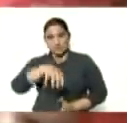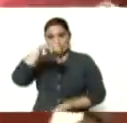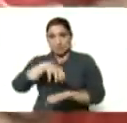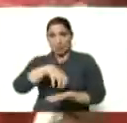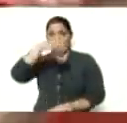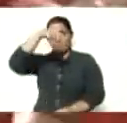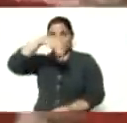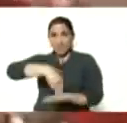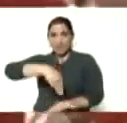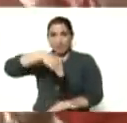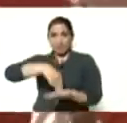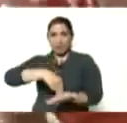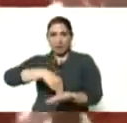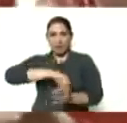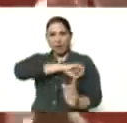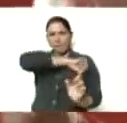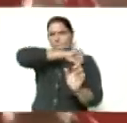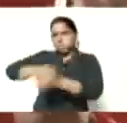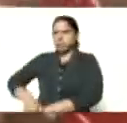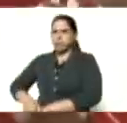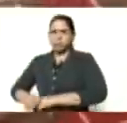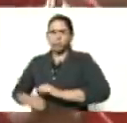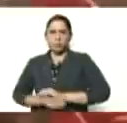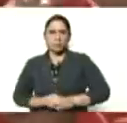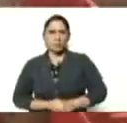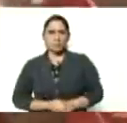Miranda. Lo aplastó con voto.